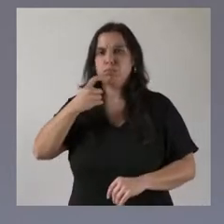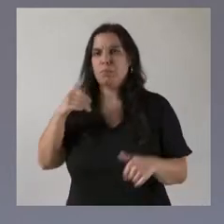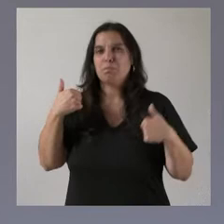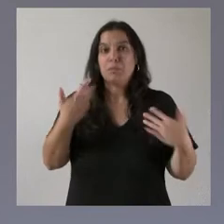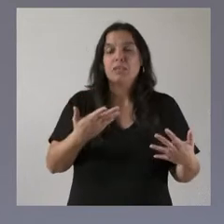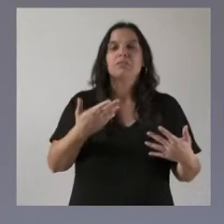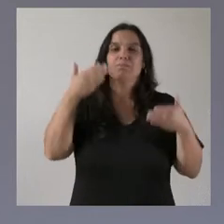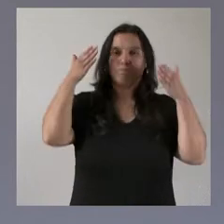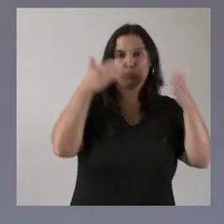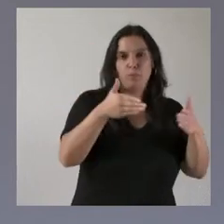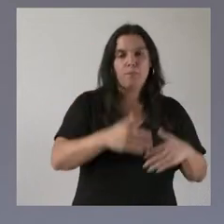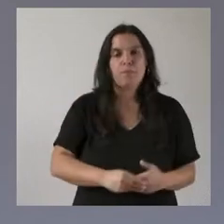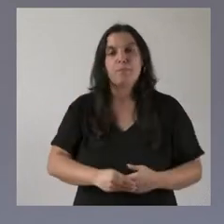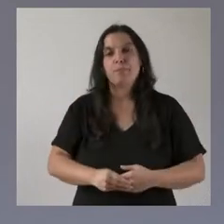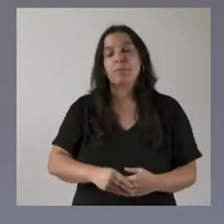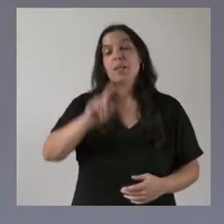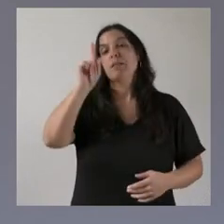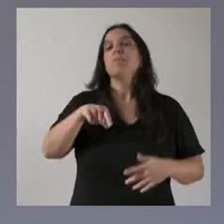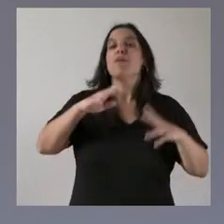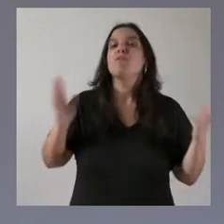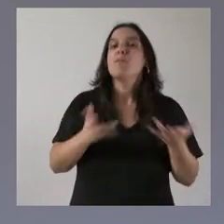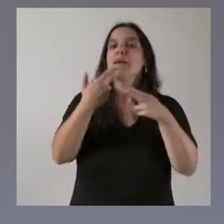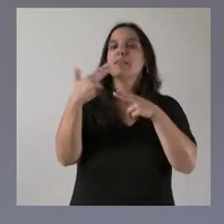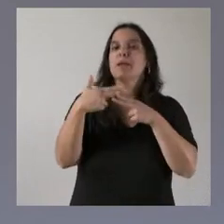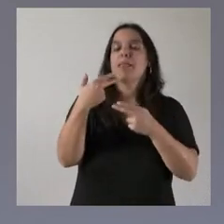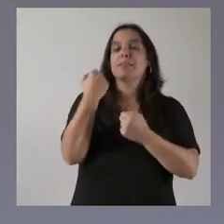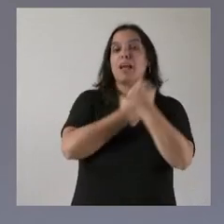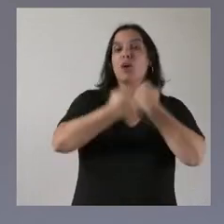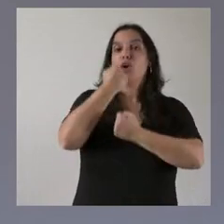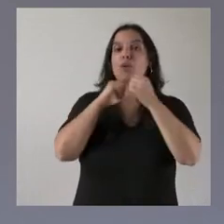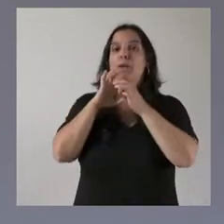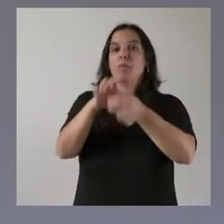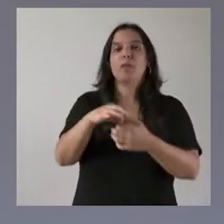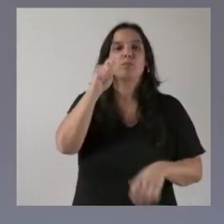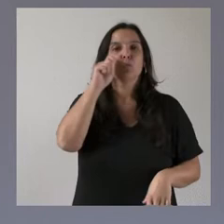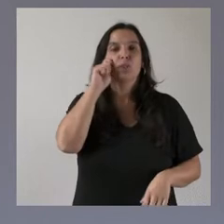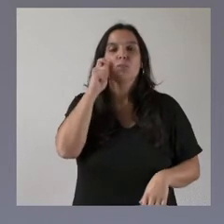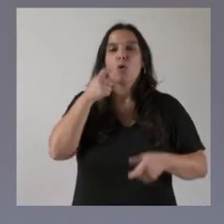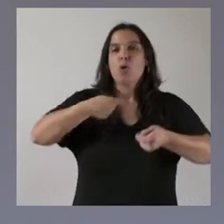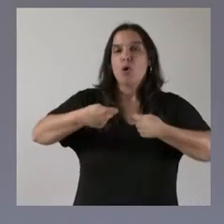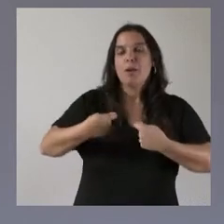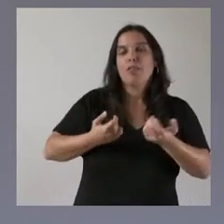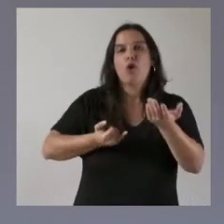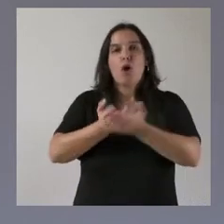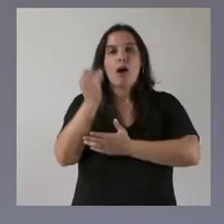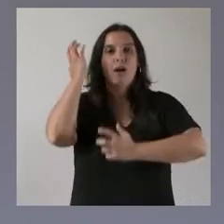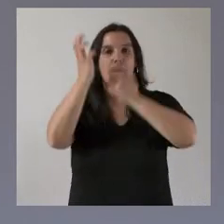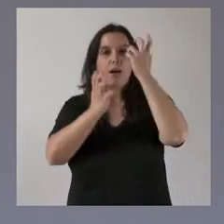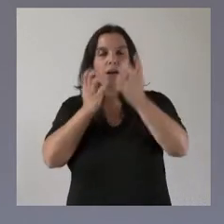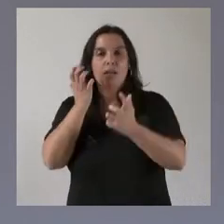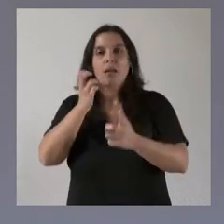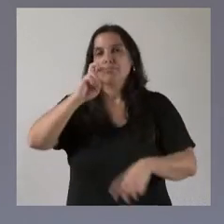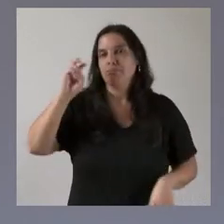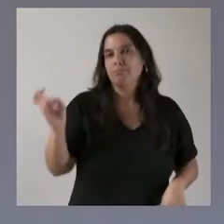económico también en el fomento de actividades económicas vinculadas al turismo comercio agro ganadería entre